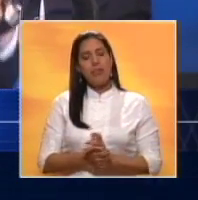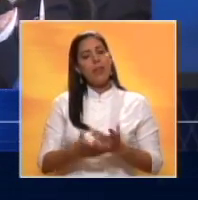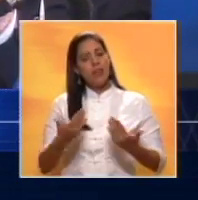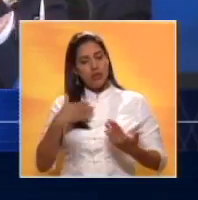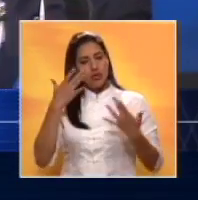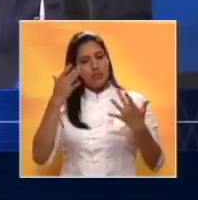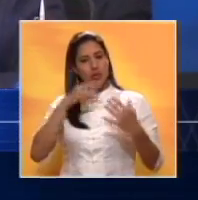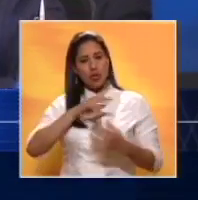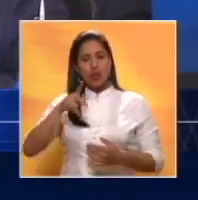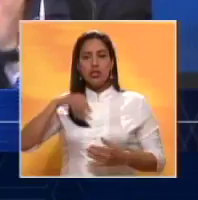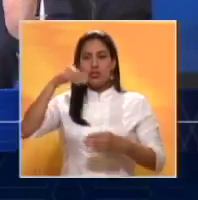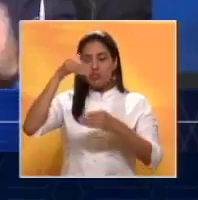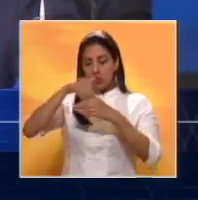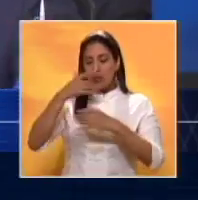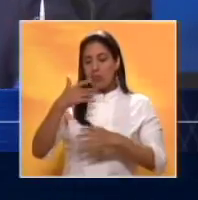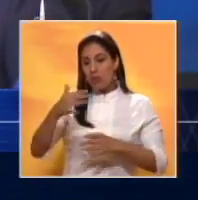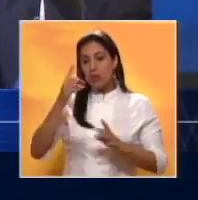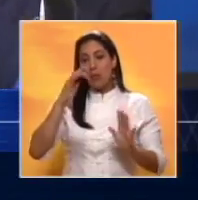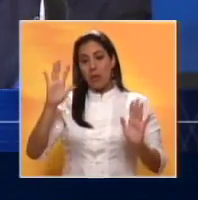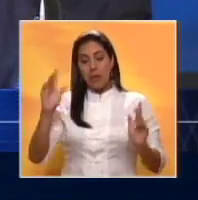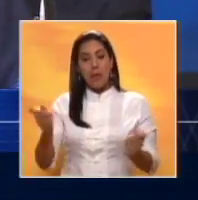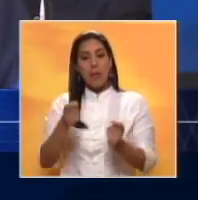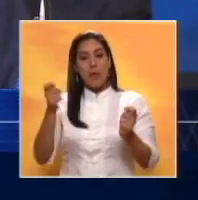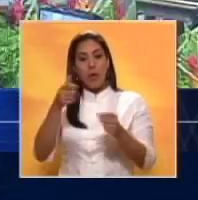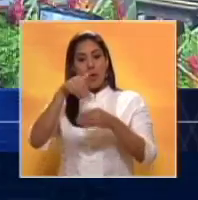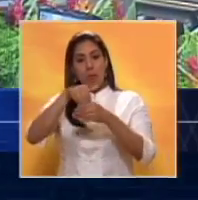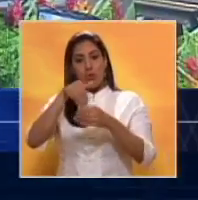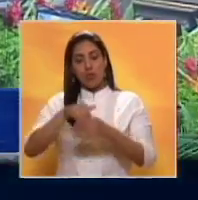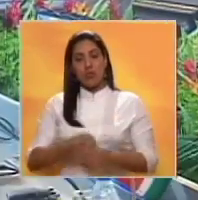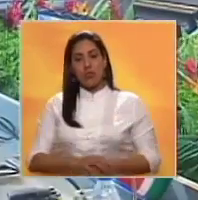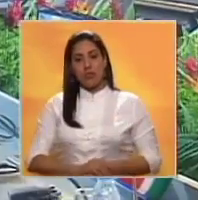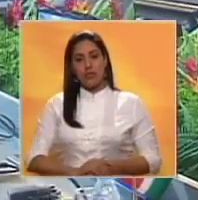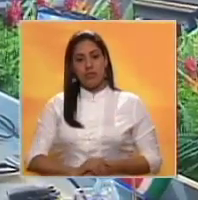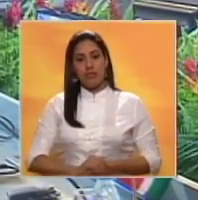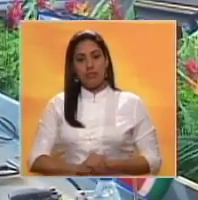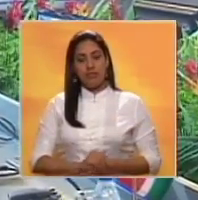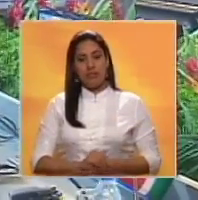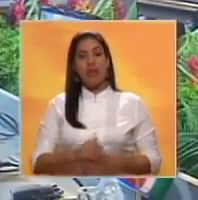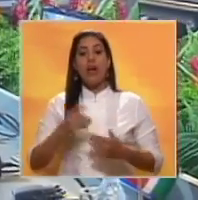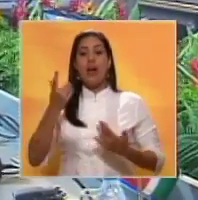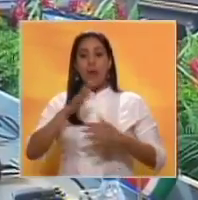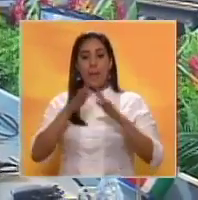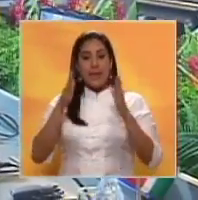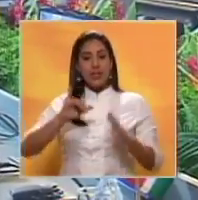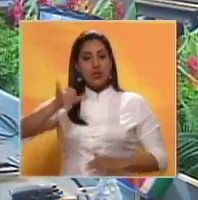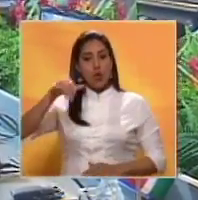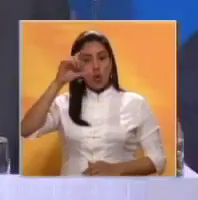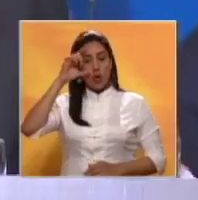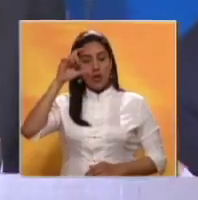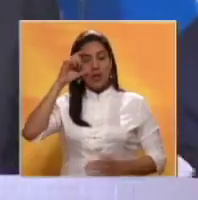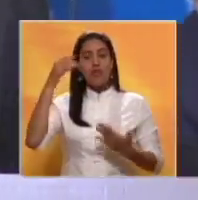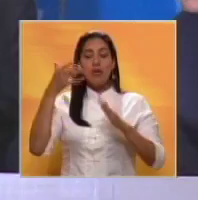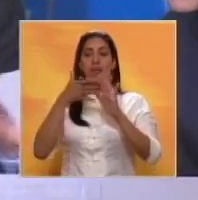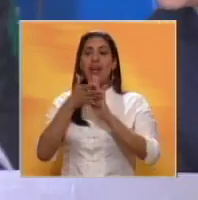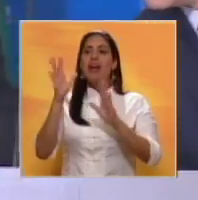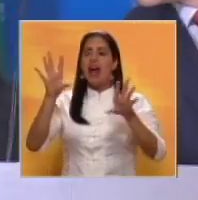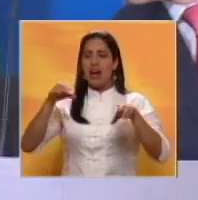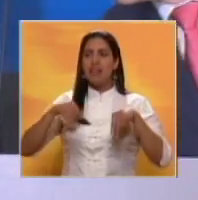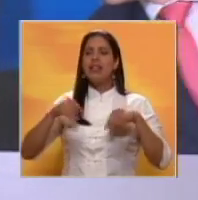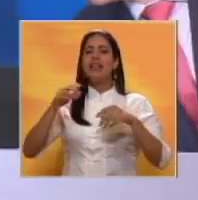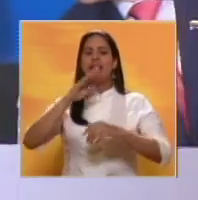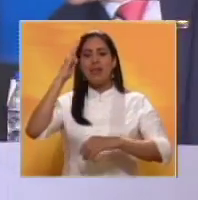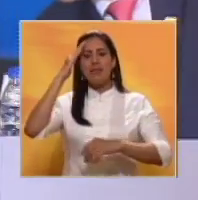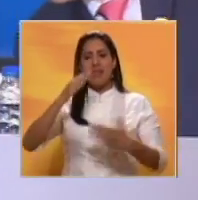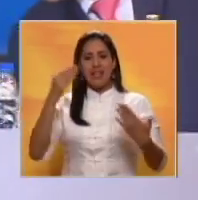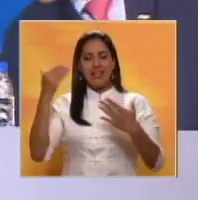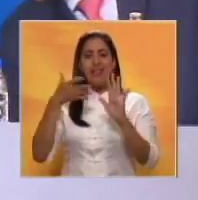Y veremos nosotros las elecciones pronto y la campaña electoral. El ministro Jorge Arriaza hizo un reconocimiento a la